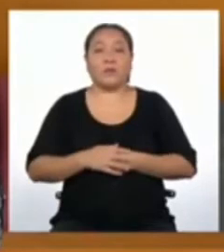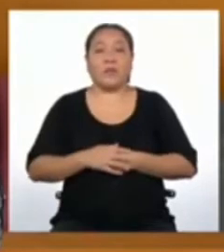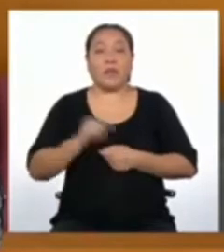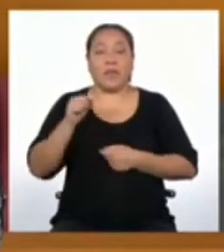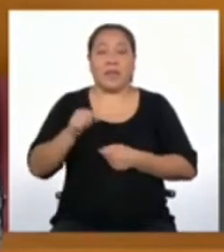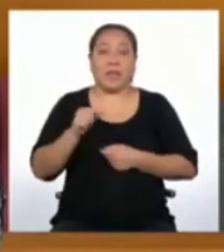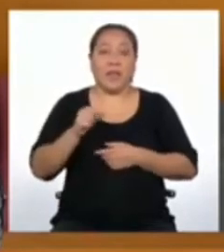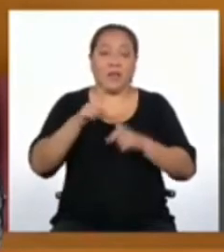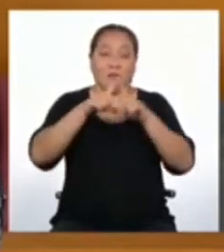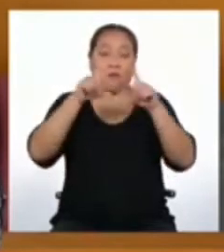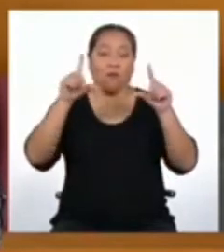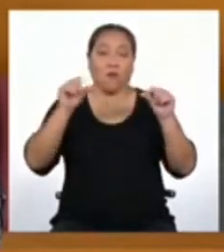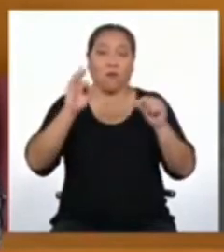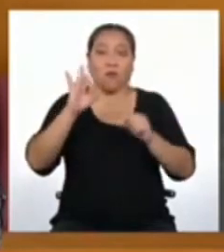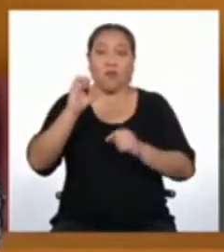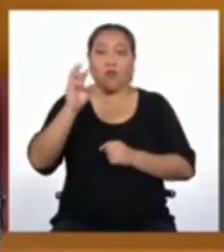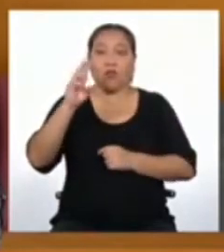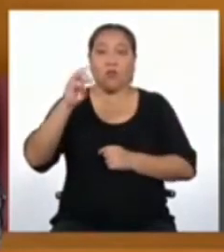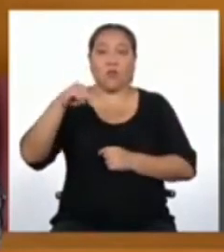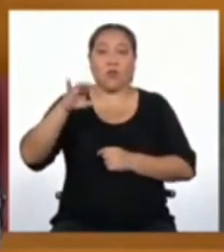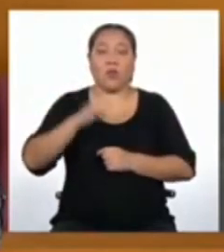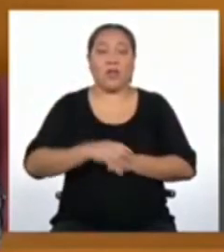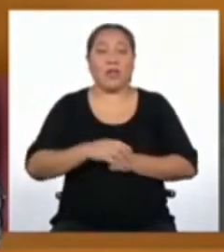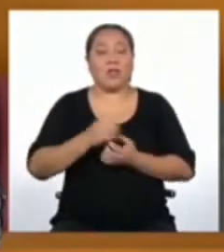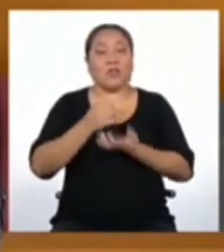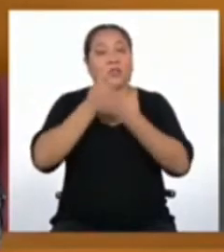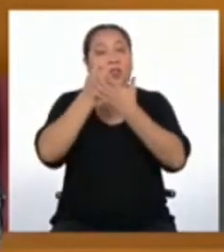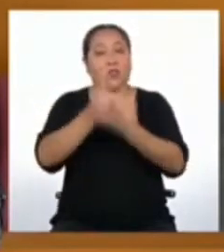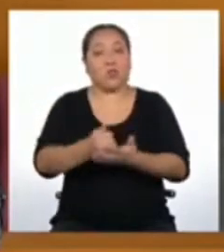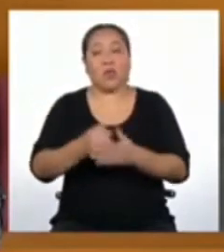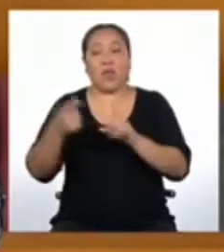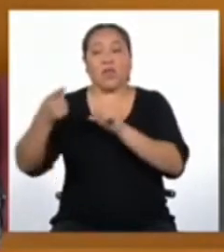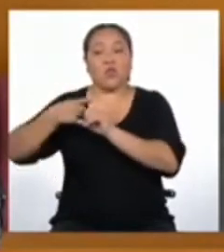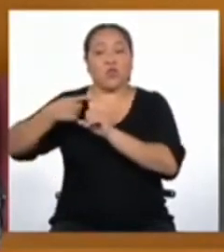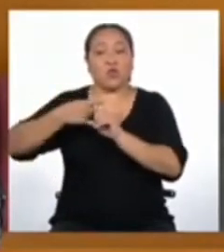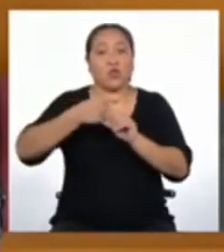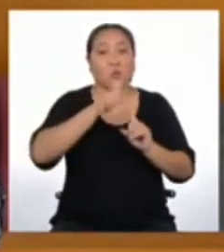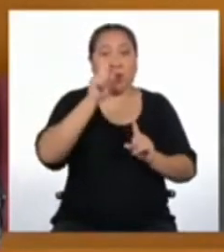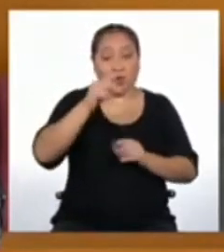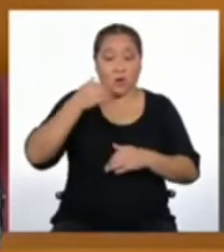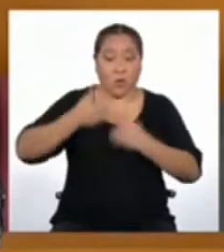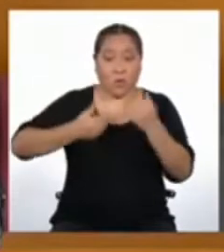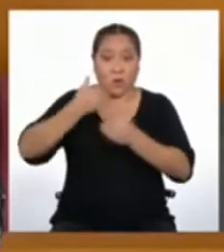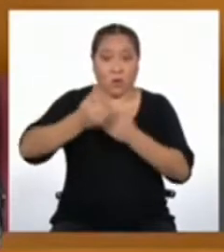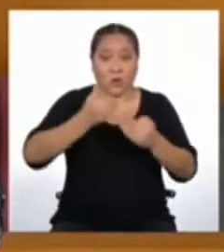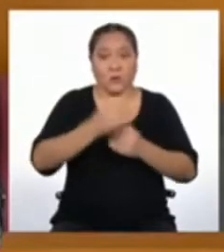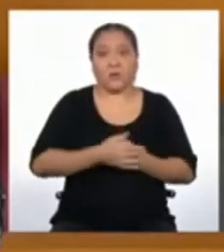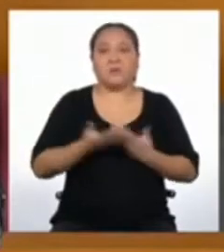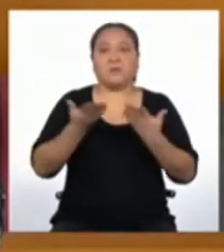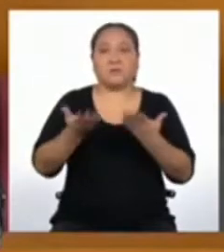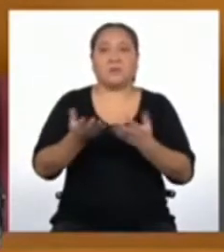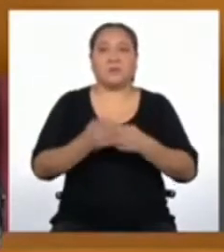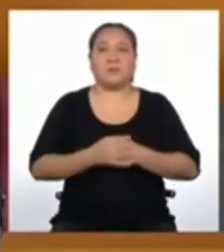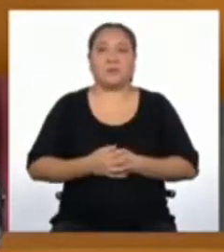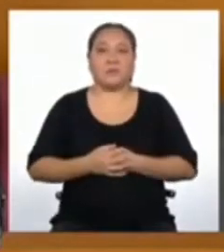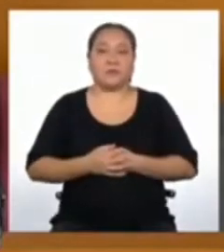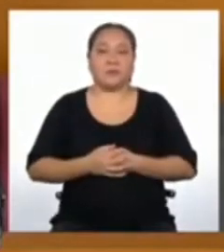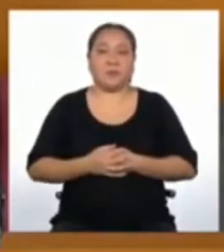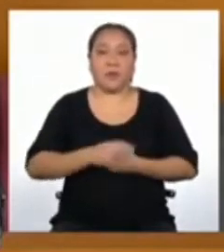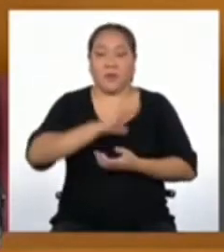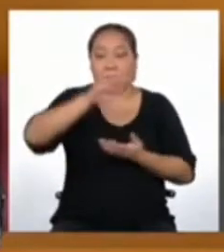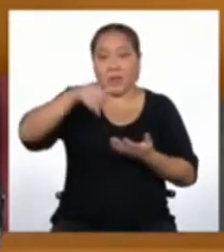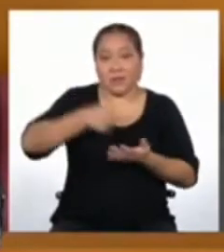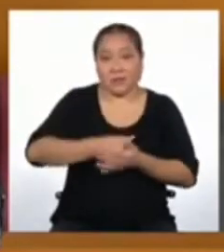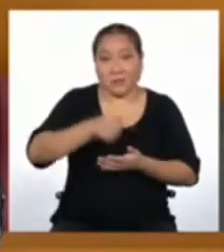que nos ayuda a encontrar la suma total de los términos en una progresión aritmética es la siguiente, para que todas